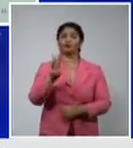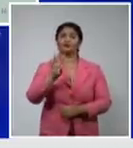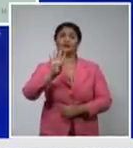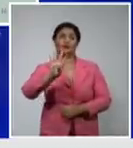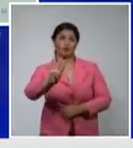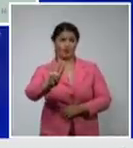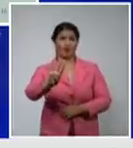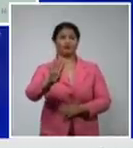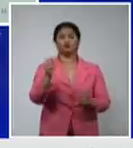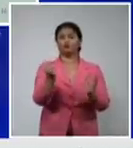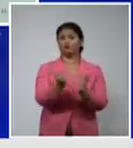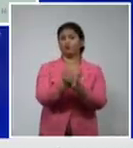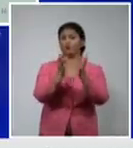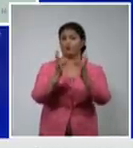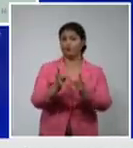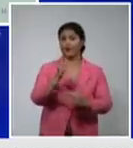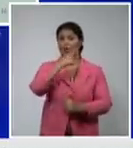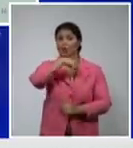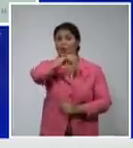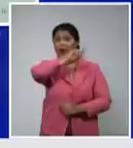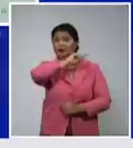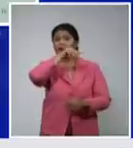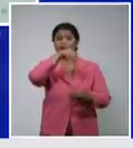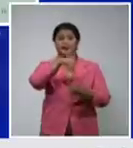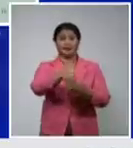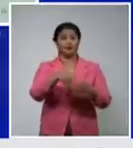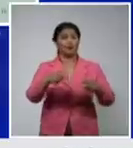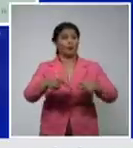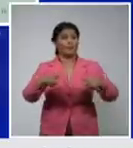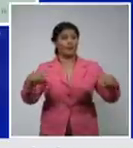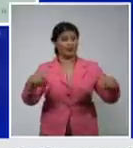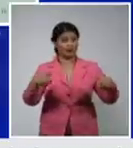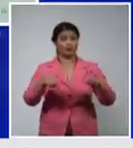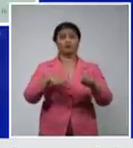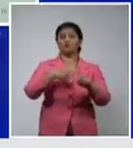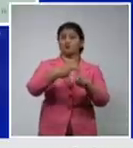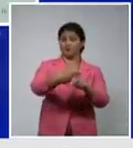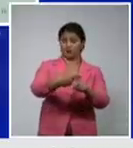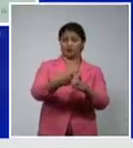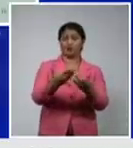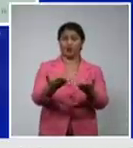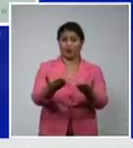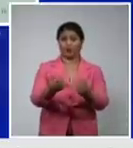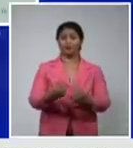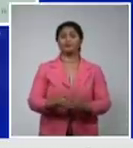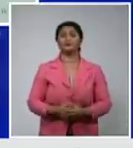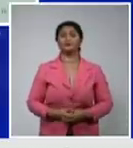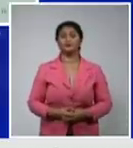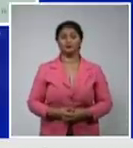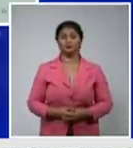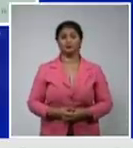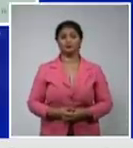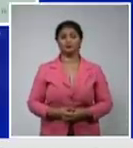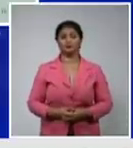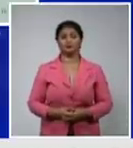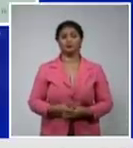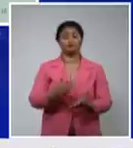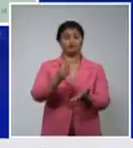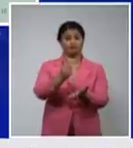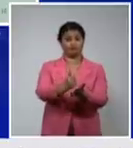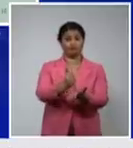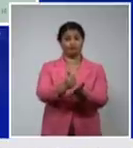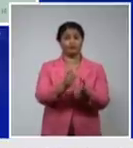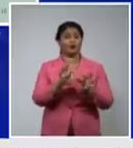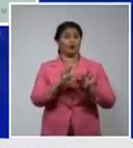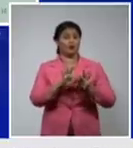ayer, incrementa el número de casos autóctonos. El municipio cabecera con la mayor transmisión,